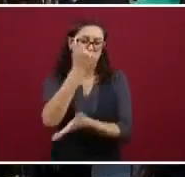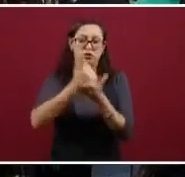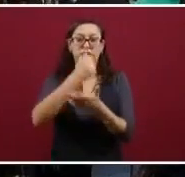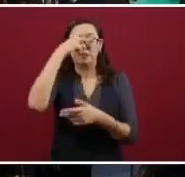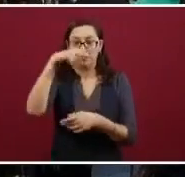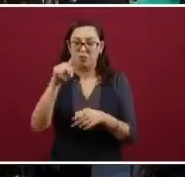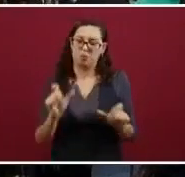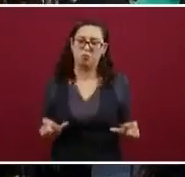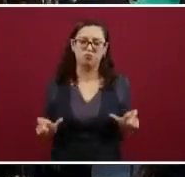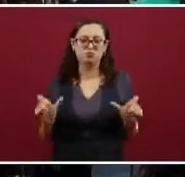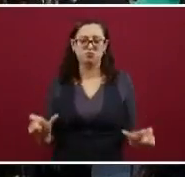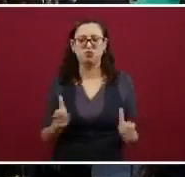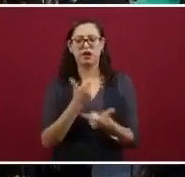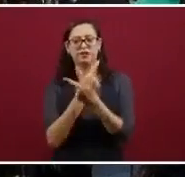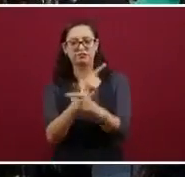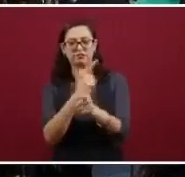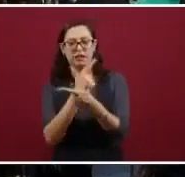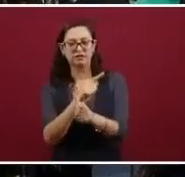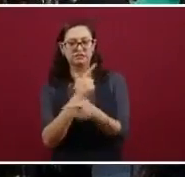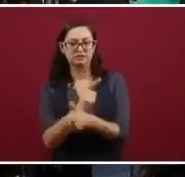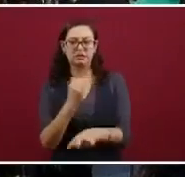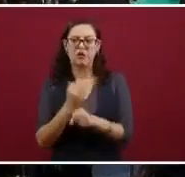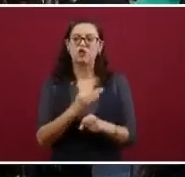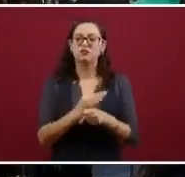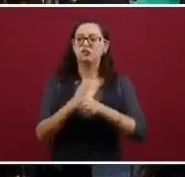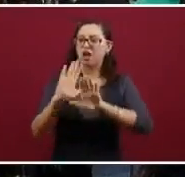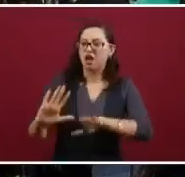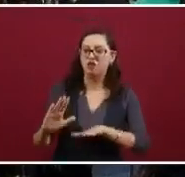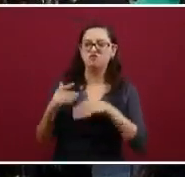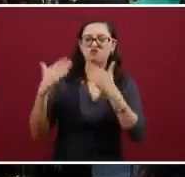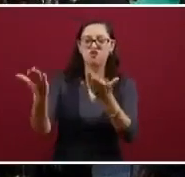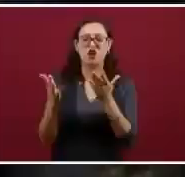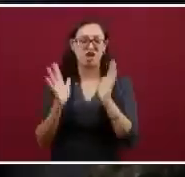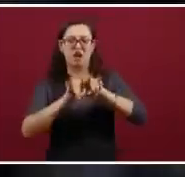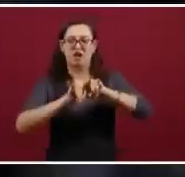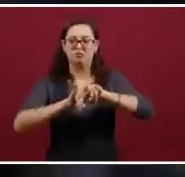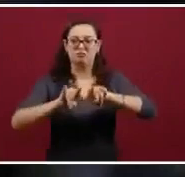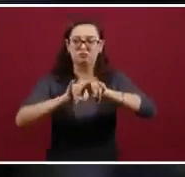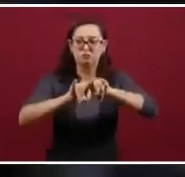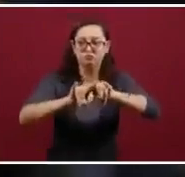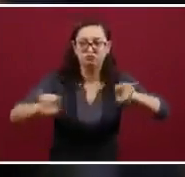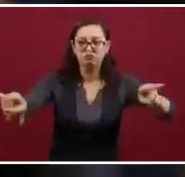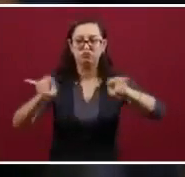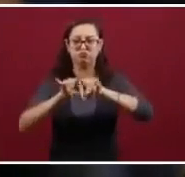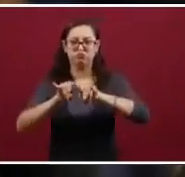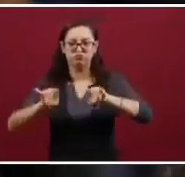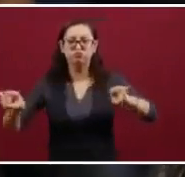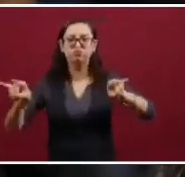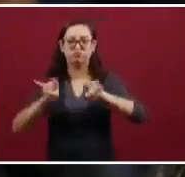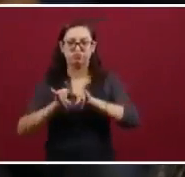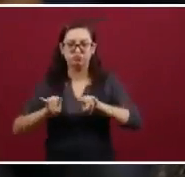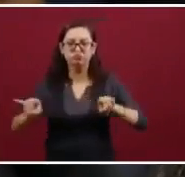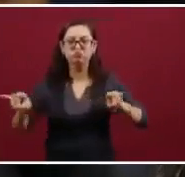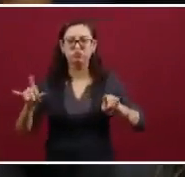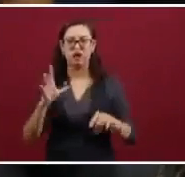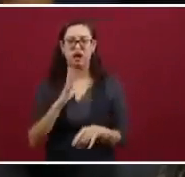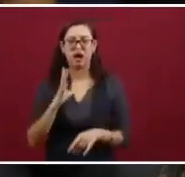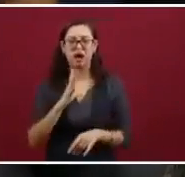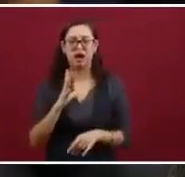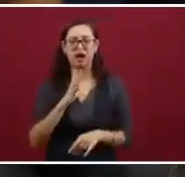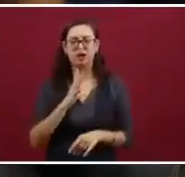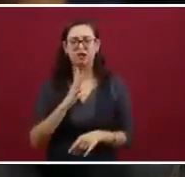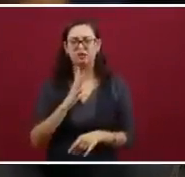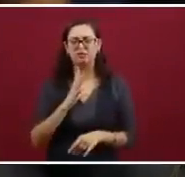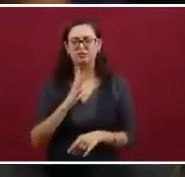que está sucediendo. De hecho, parece que en este momento ya empezaron a hacer ese tipo de acciones. Y lo